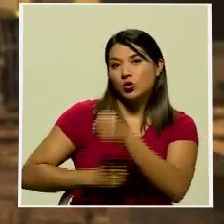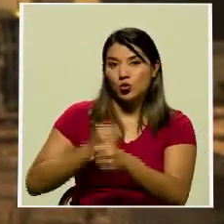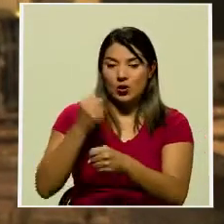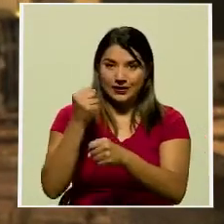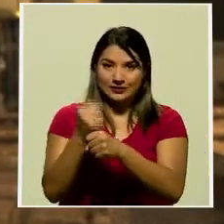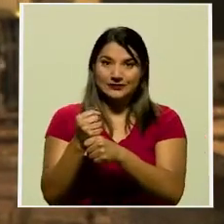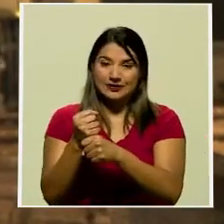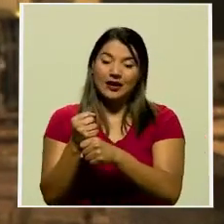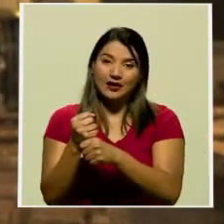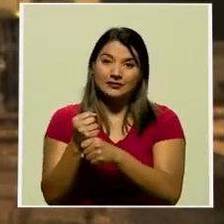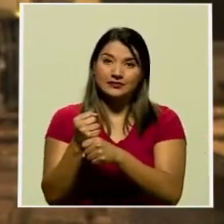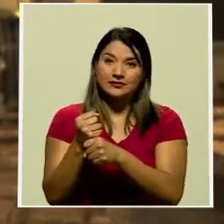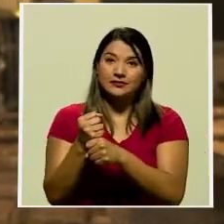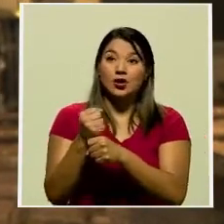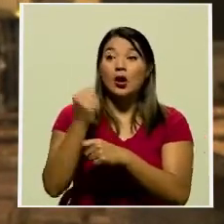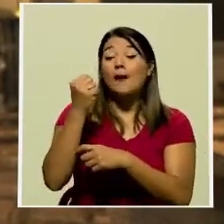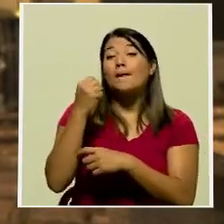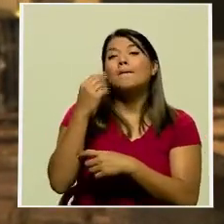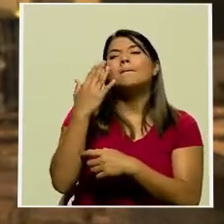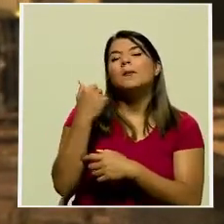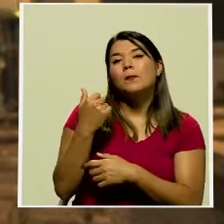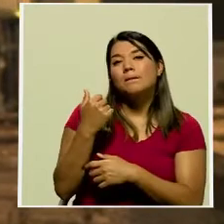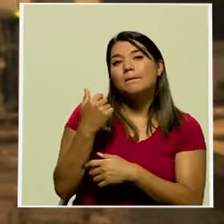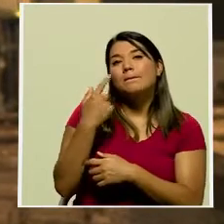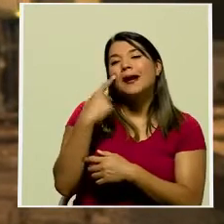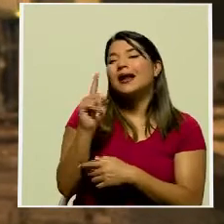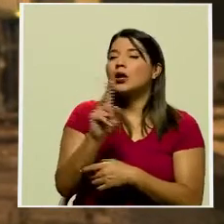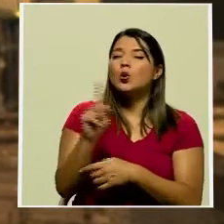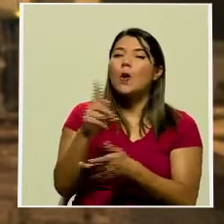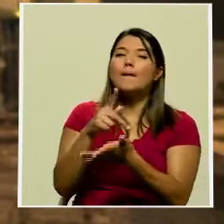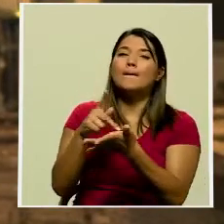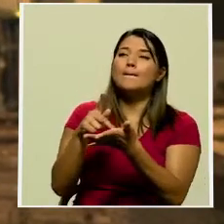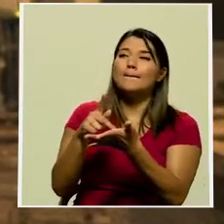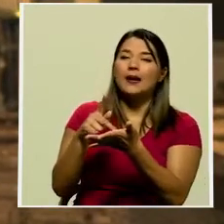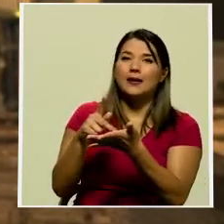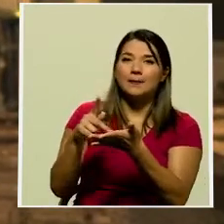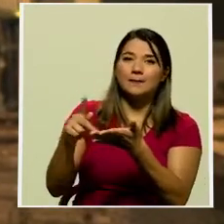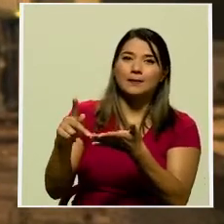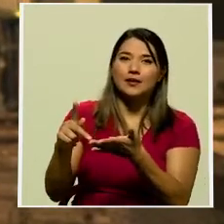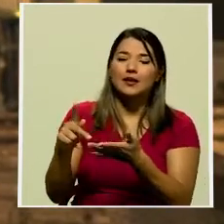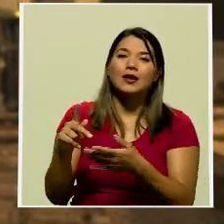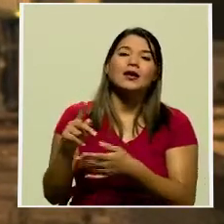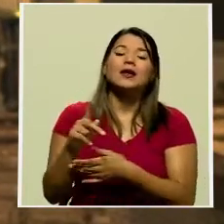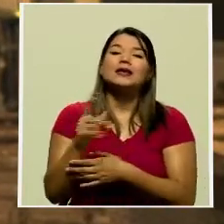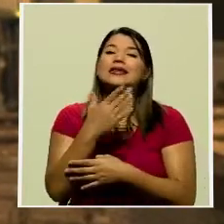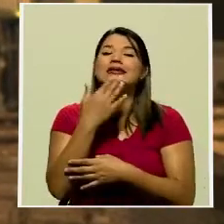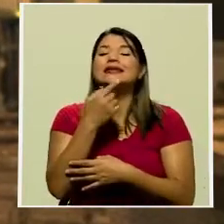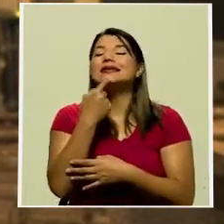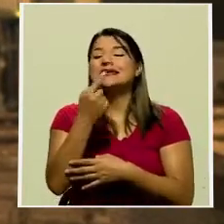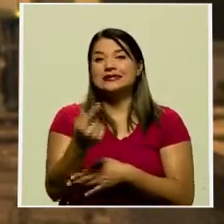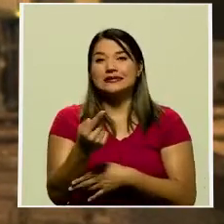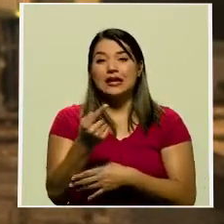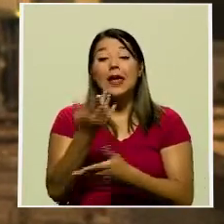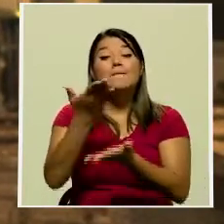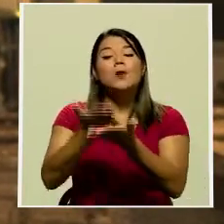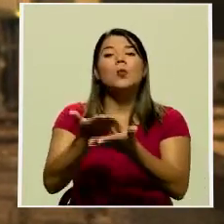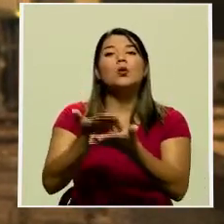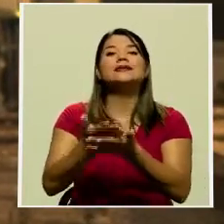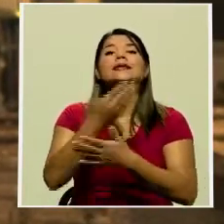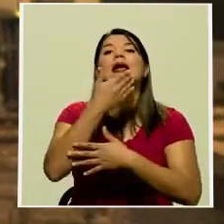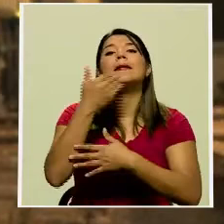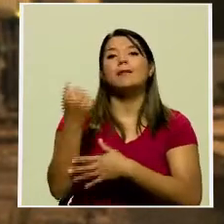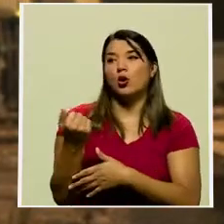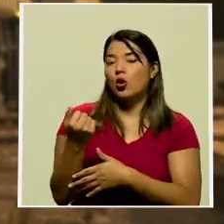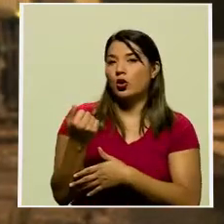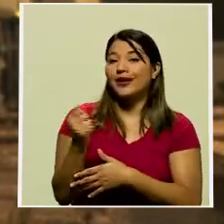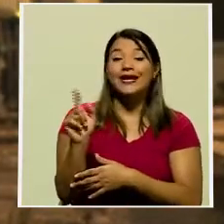estar liquidando a personeros del sistema público para poder llevar todos de una forma